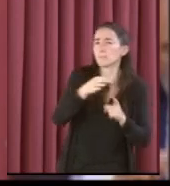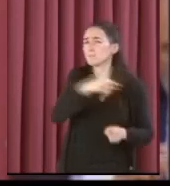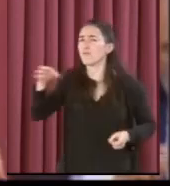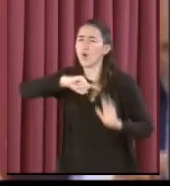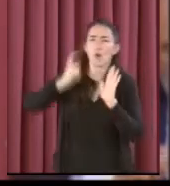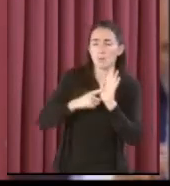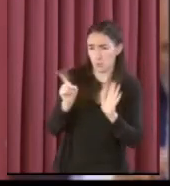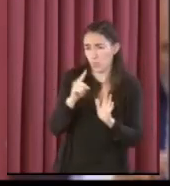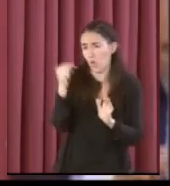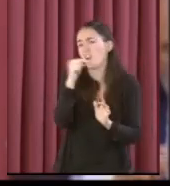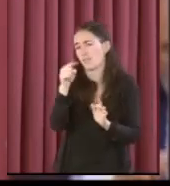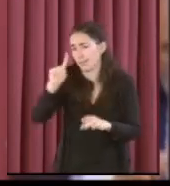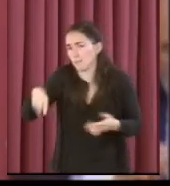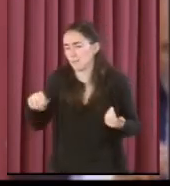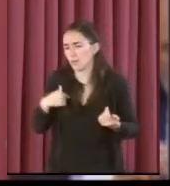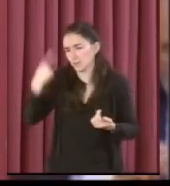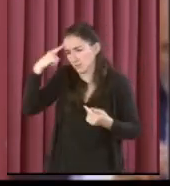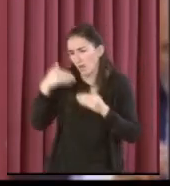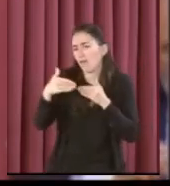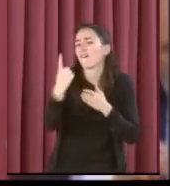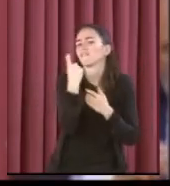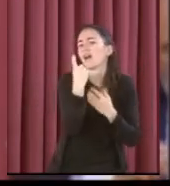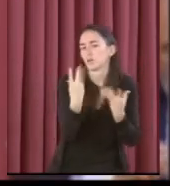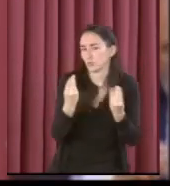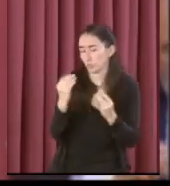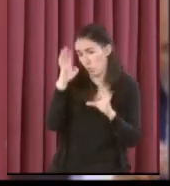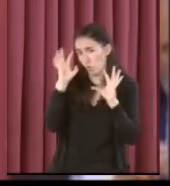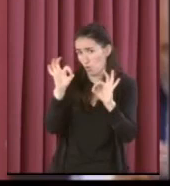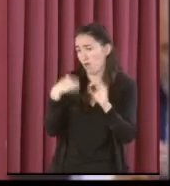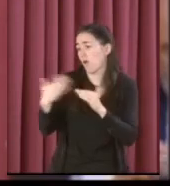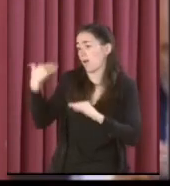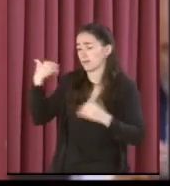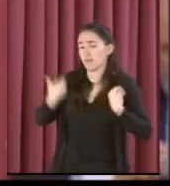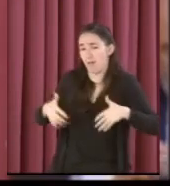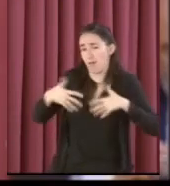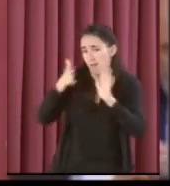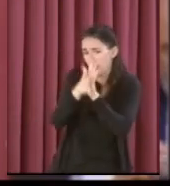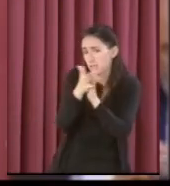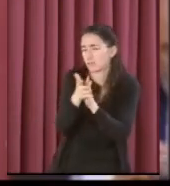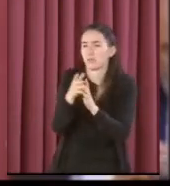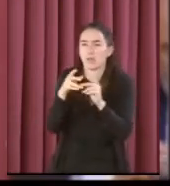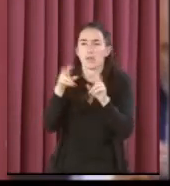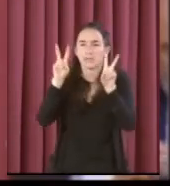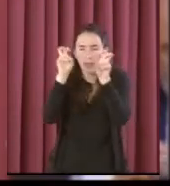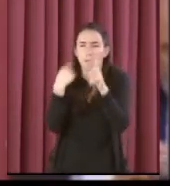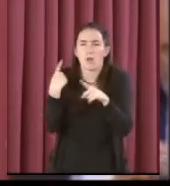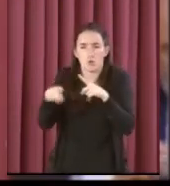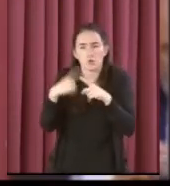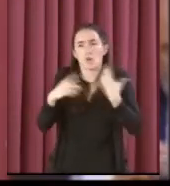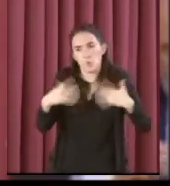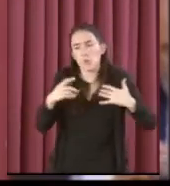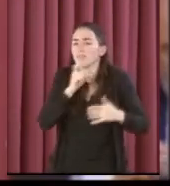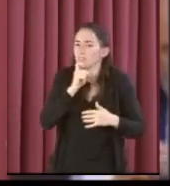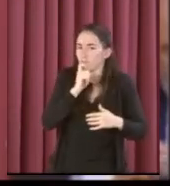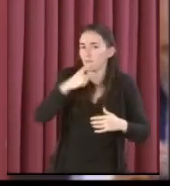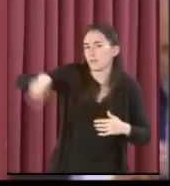los desafíos a los que nos enfrentamos. Ya hemos hablado de ellos en ocasiones precedentes, desafíos a los que no solo Logroño, sino el